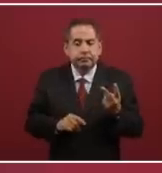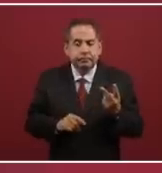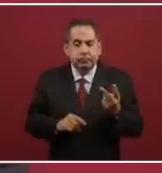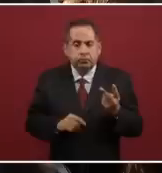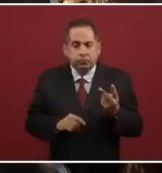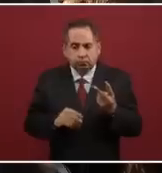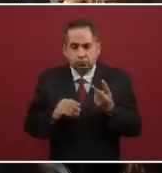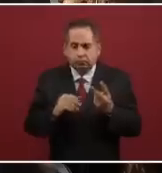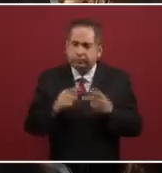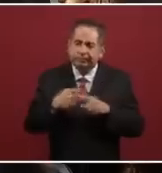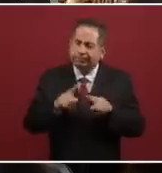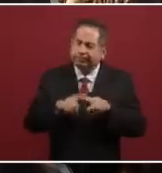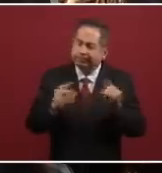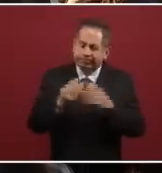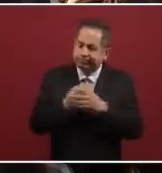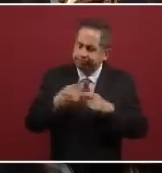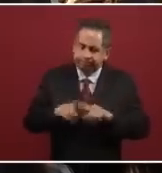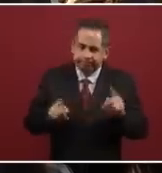consideraciones de otro tipo.